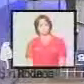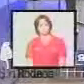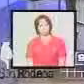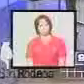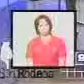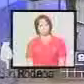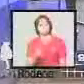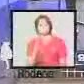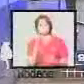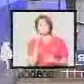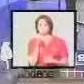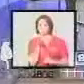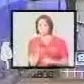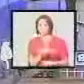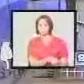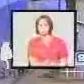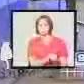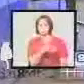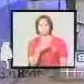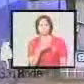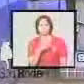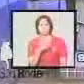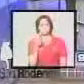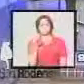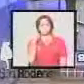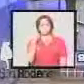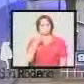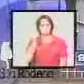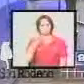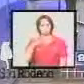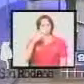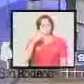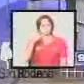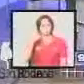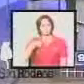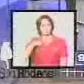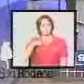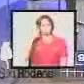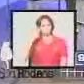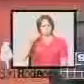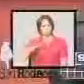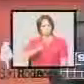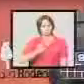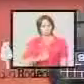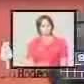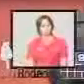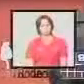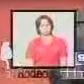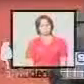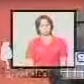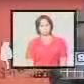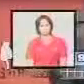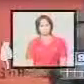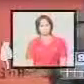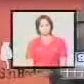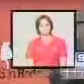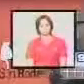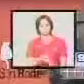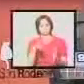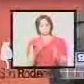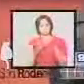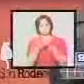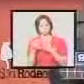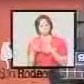Sí, es una pregunta al muchacho este. Vea, yo soy pensionada y mi esposo es pensionado. Pues queríamos comprar una